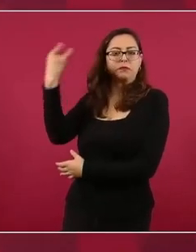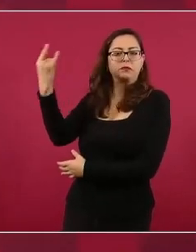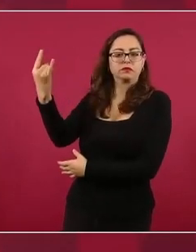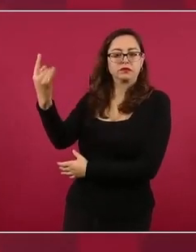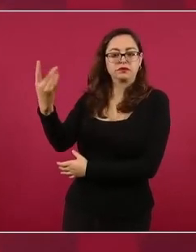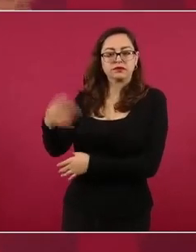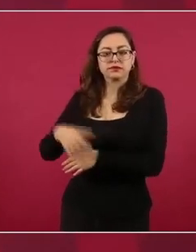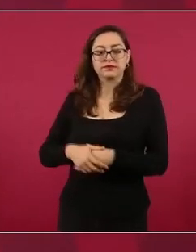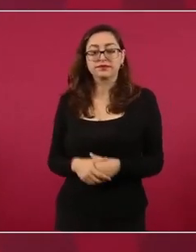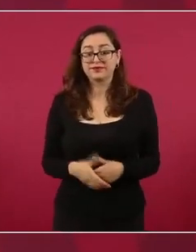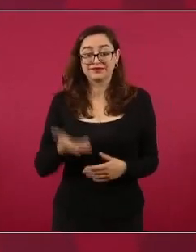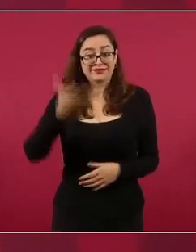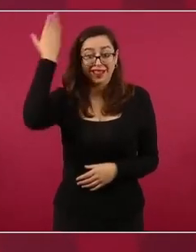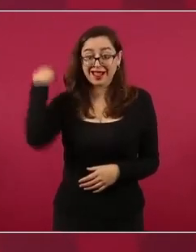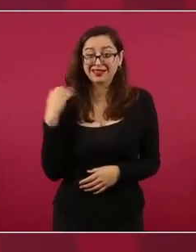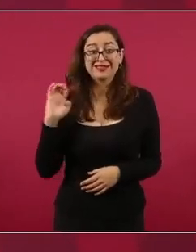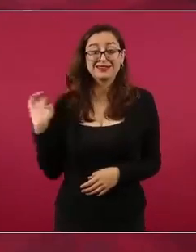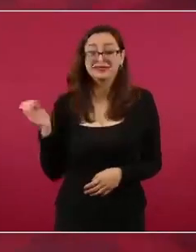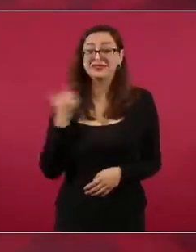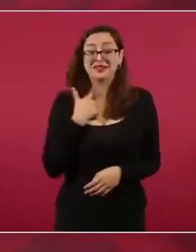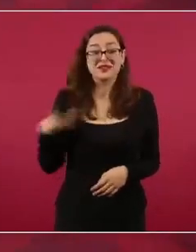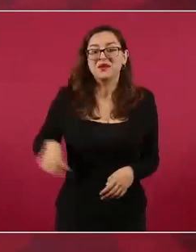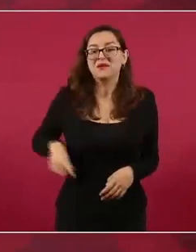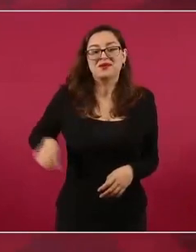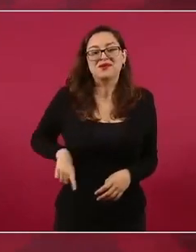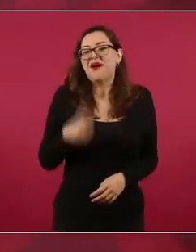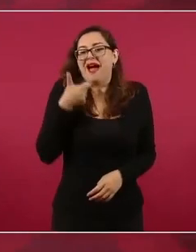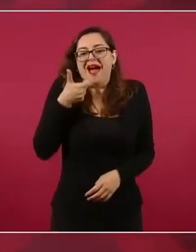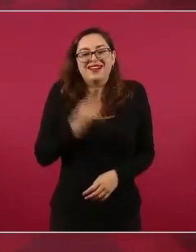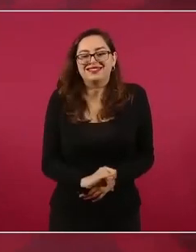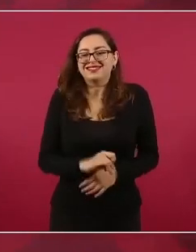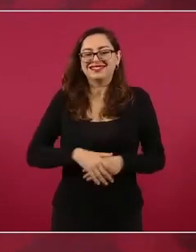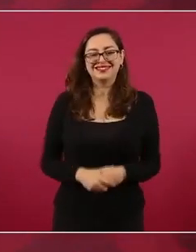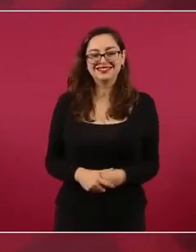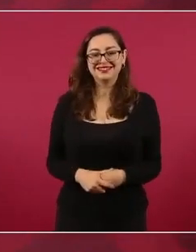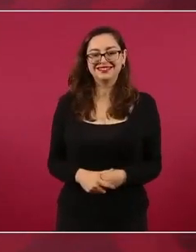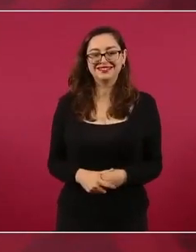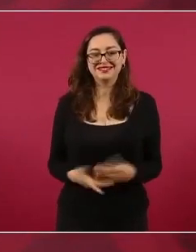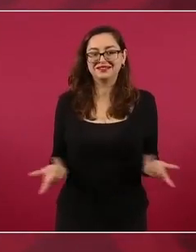¿Cuándo volteaban a ver al pueblo? Cuando necesitaban los votos,